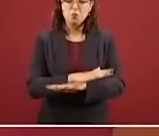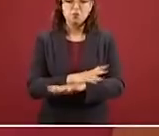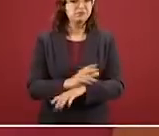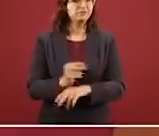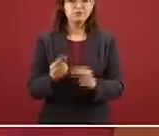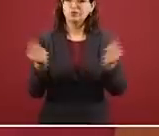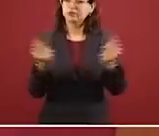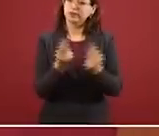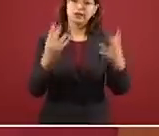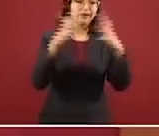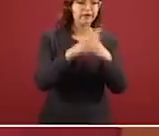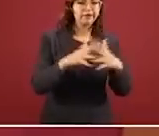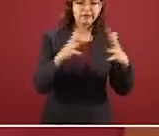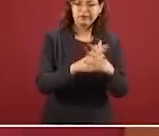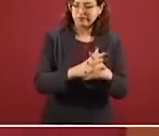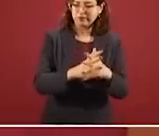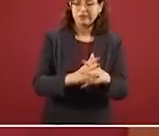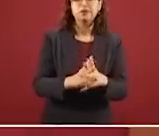pacífica